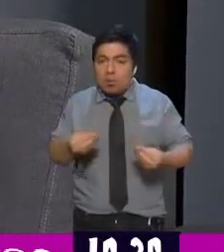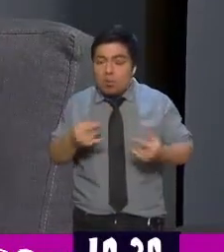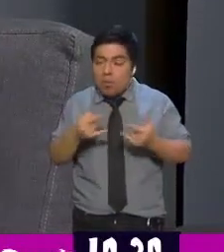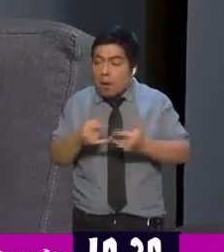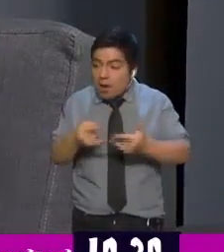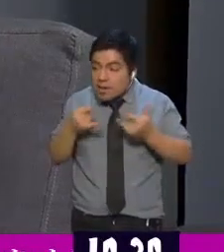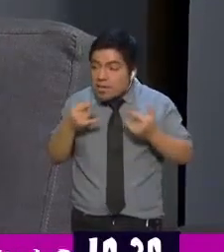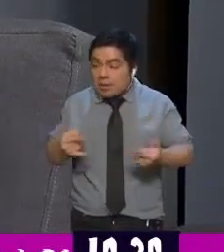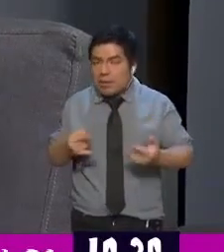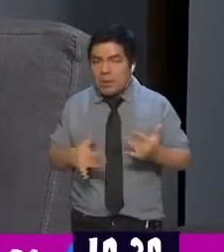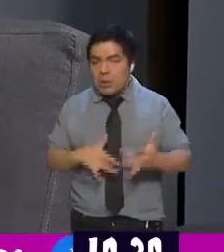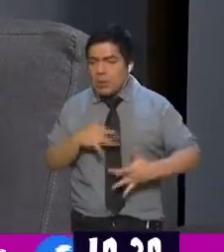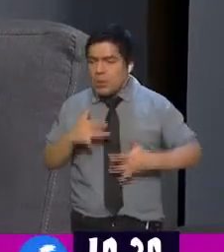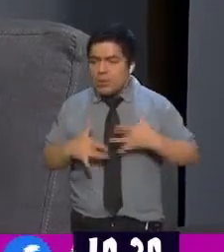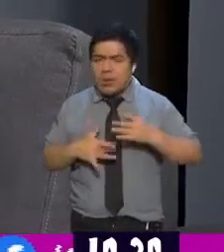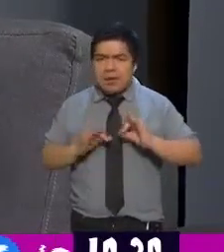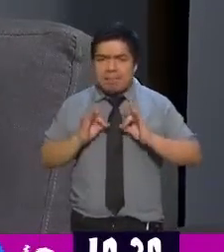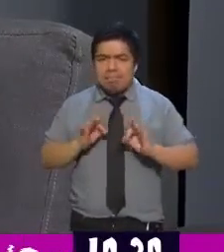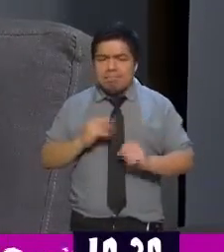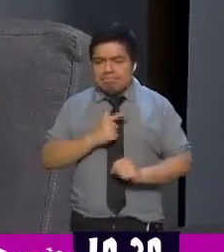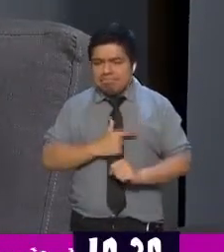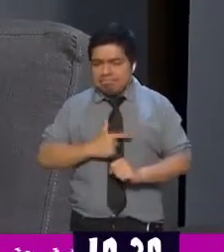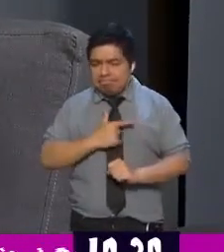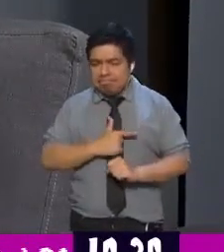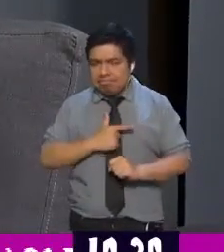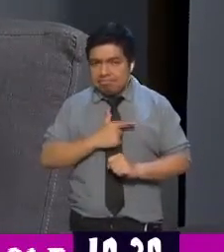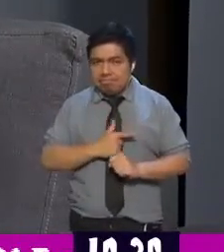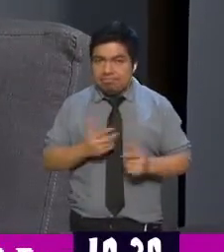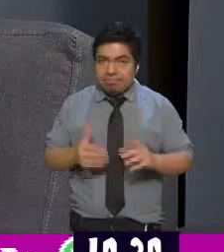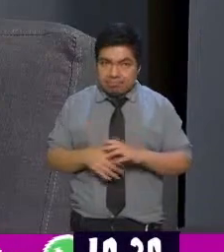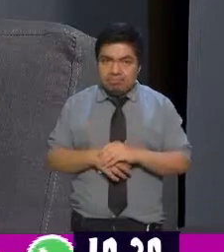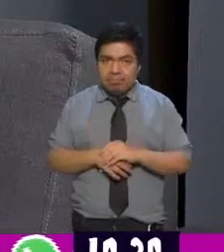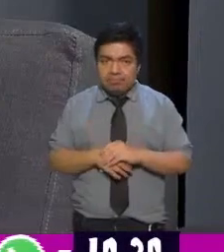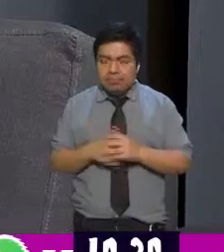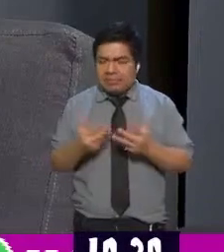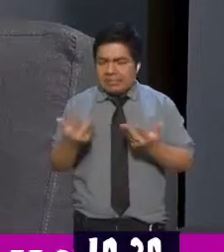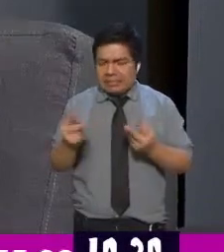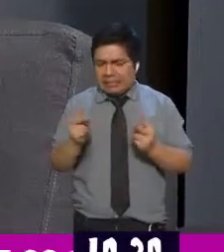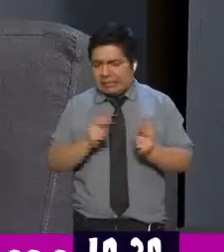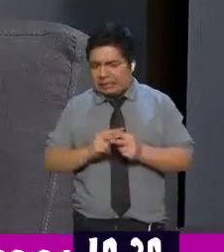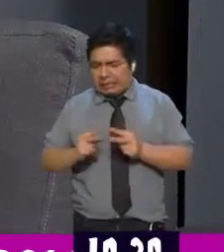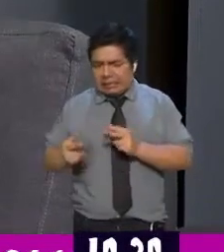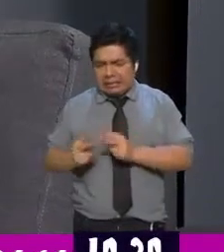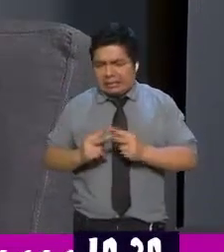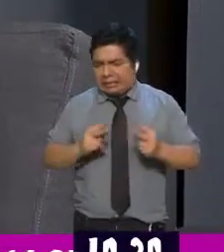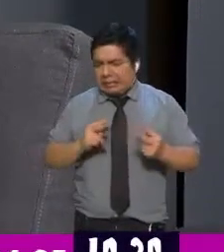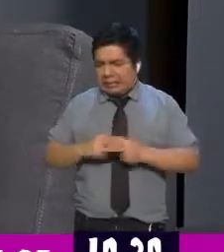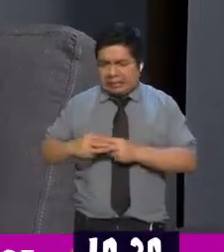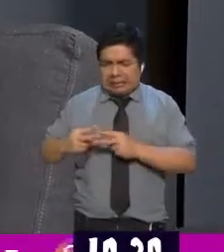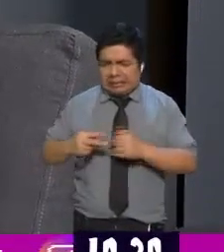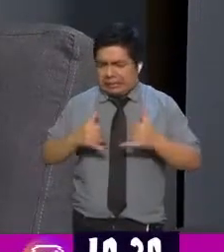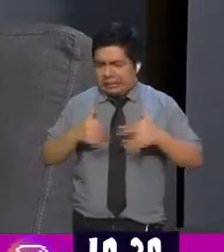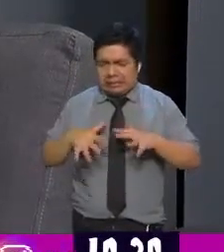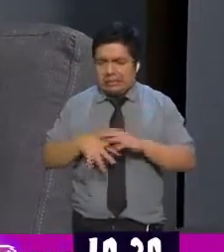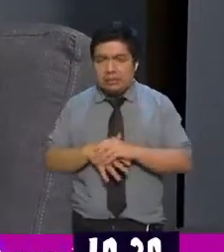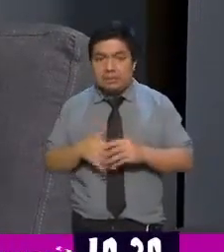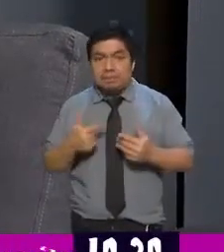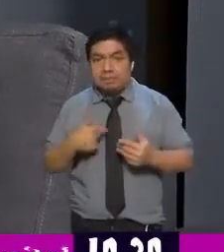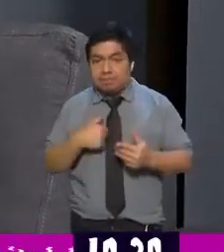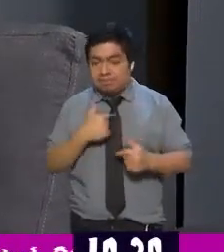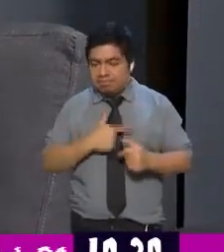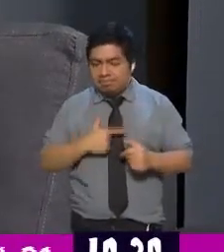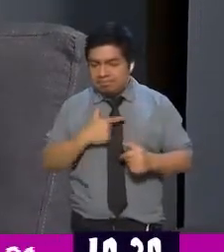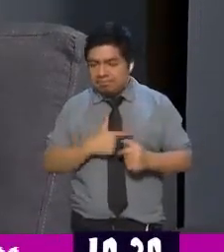unos conflictos personales pues sumamente brutales y que creo que como personas, como espectadores,